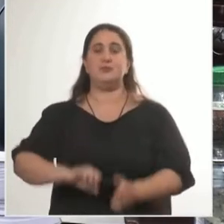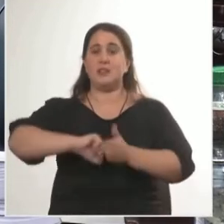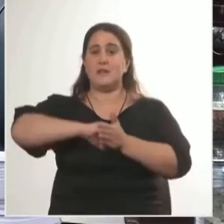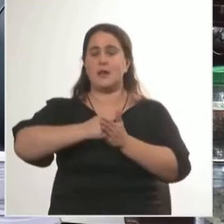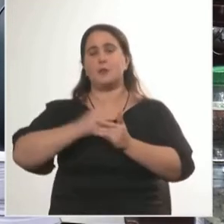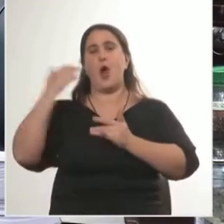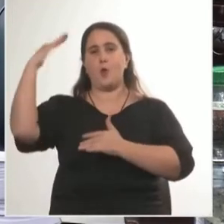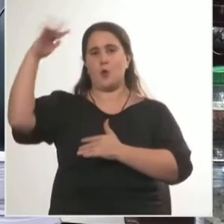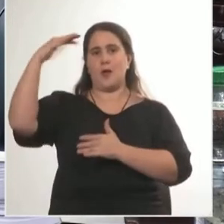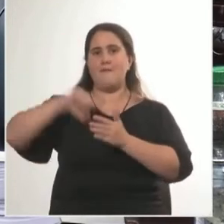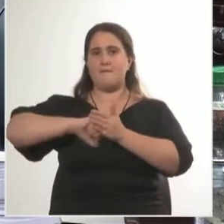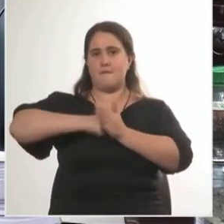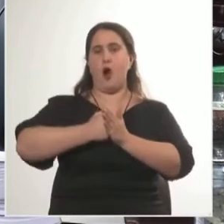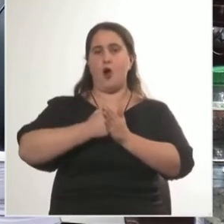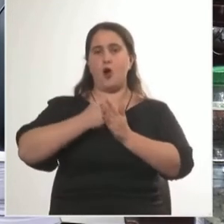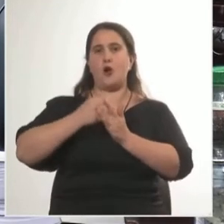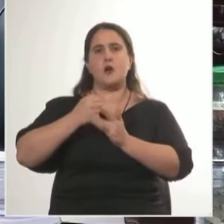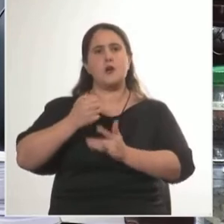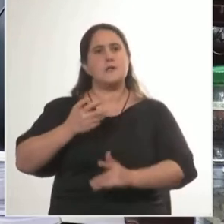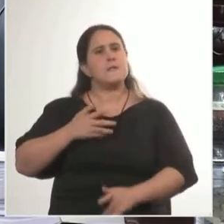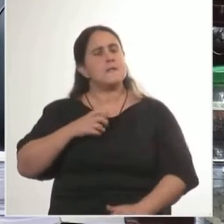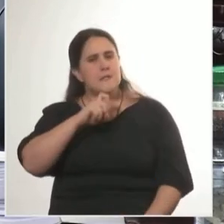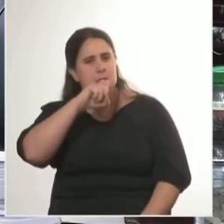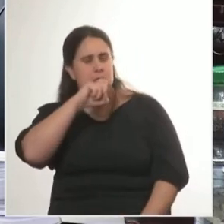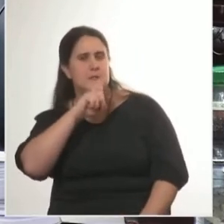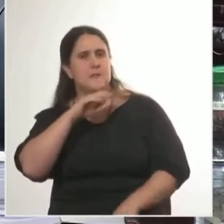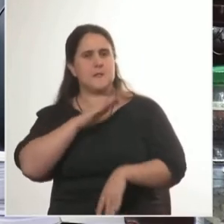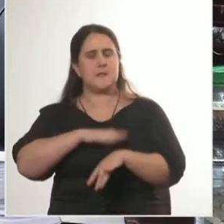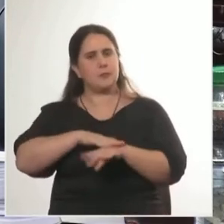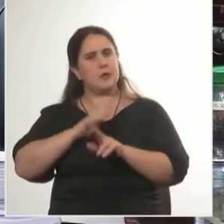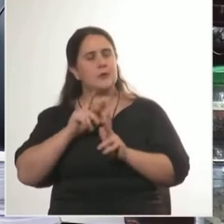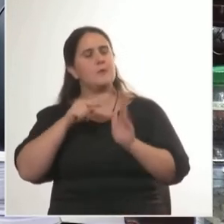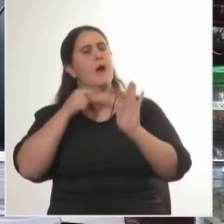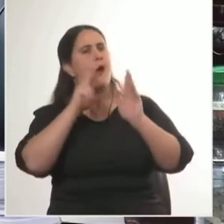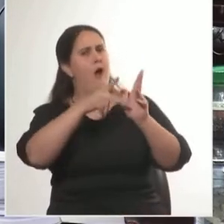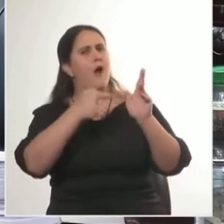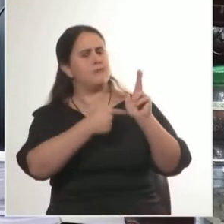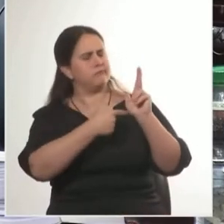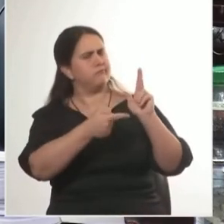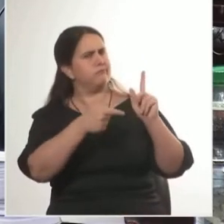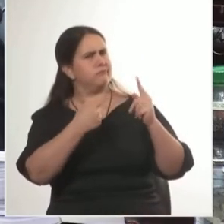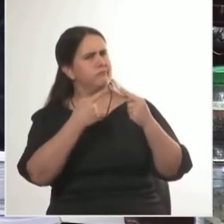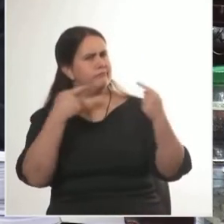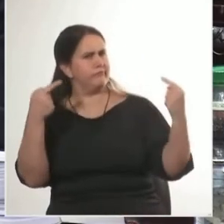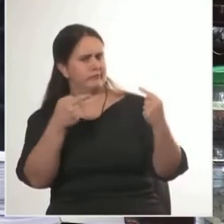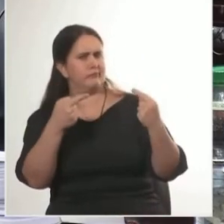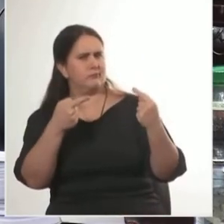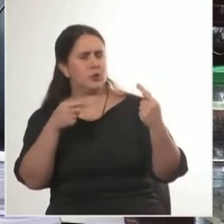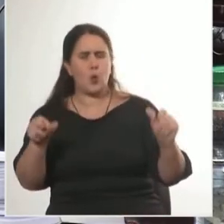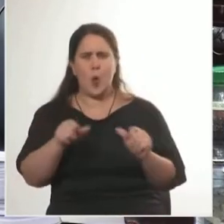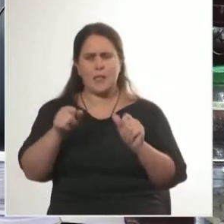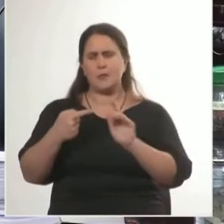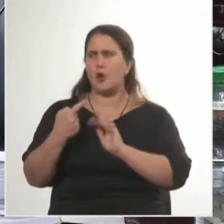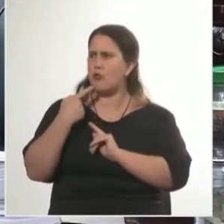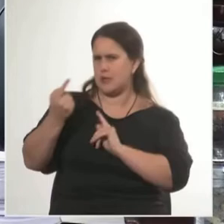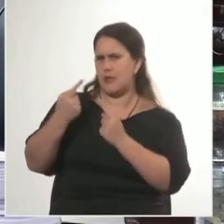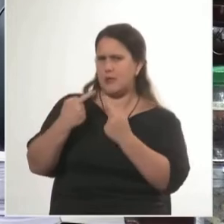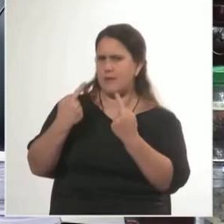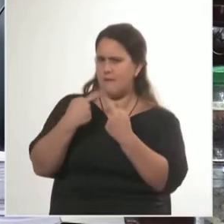Las autoridades del Banco Central se molestan cuando uno les marca la inconsistencia de su accionar con su discurso.